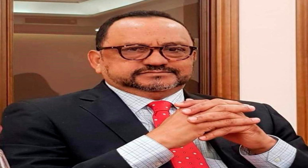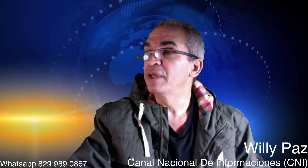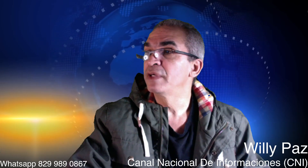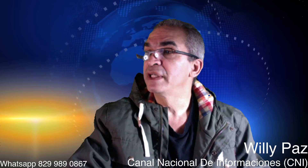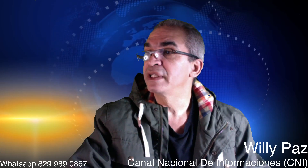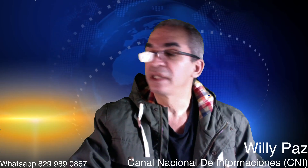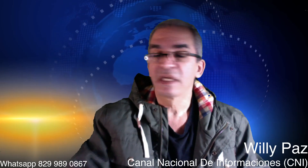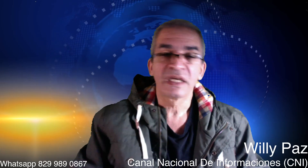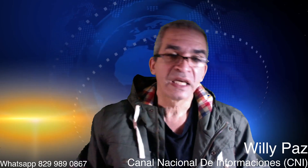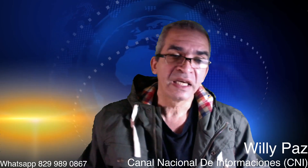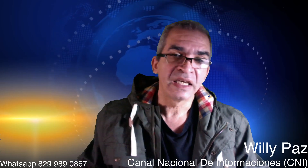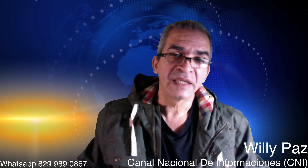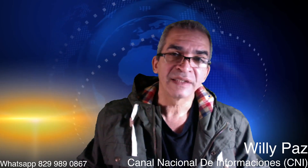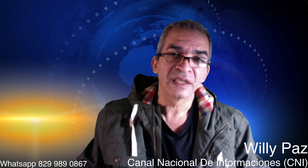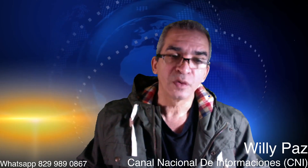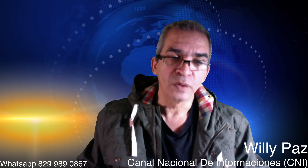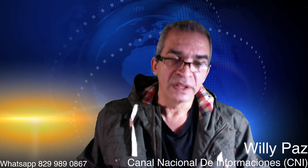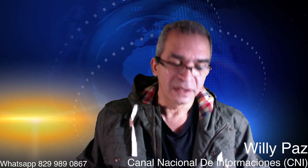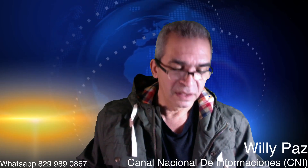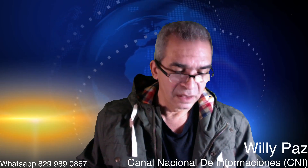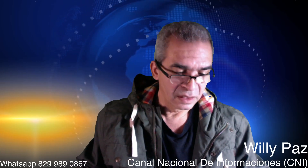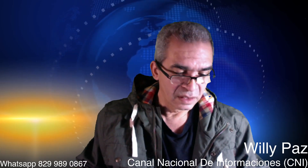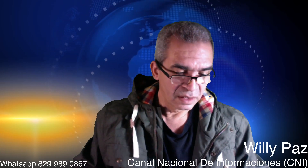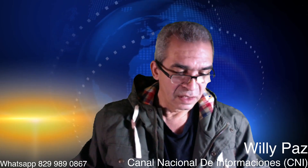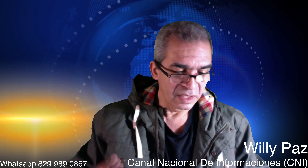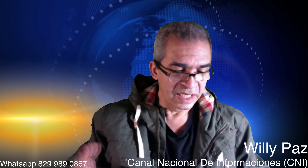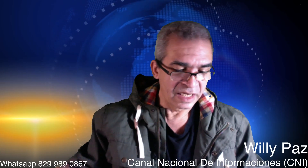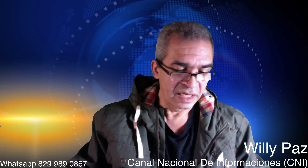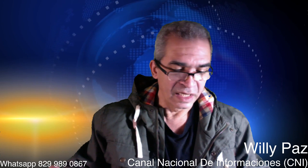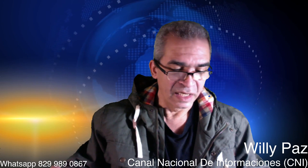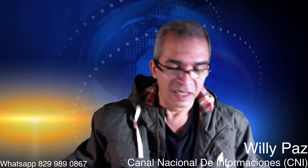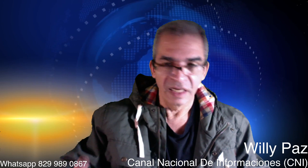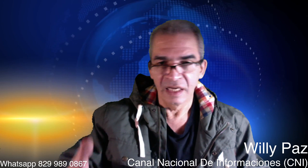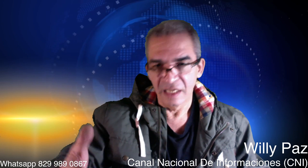Lo primero es que ese tweet